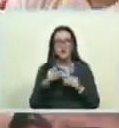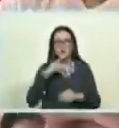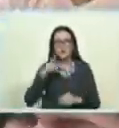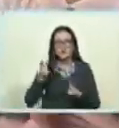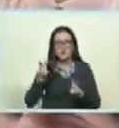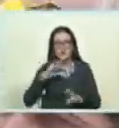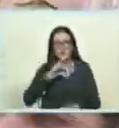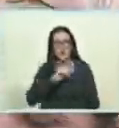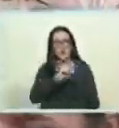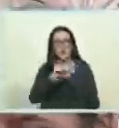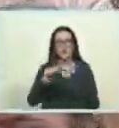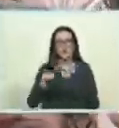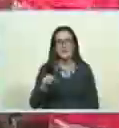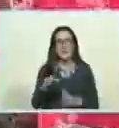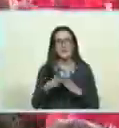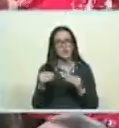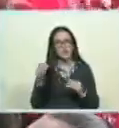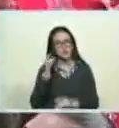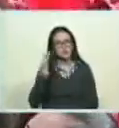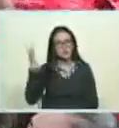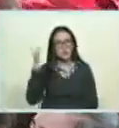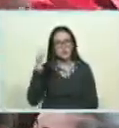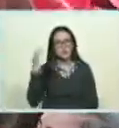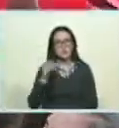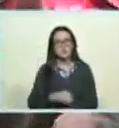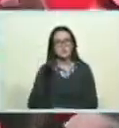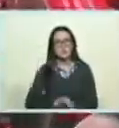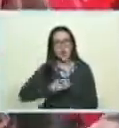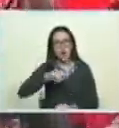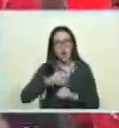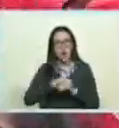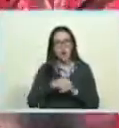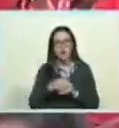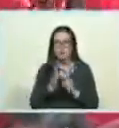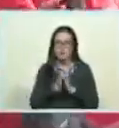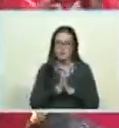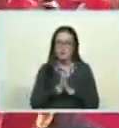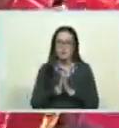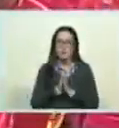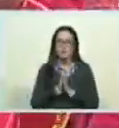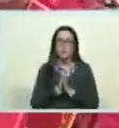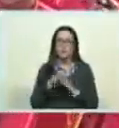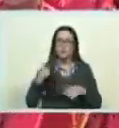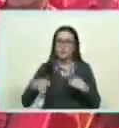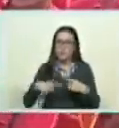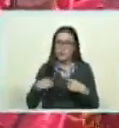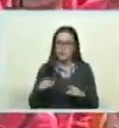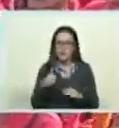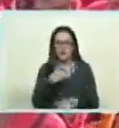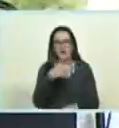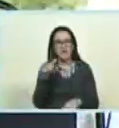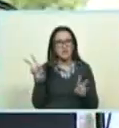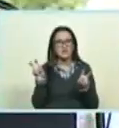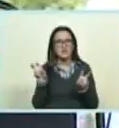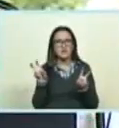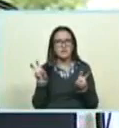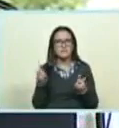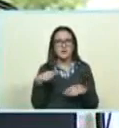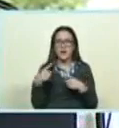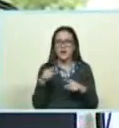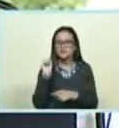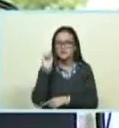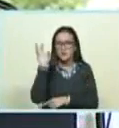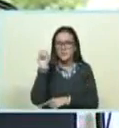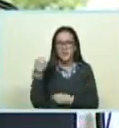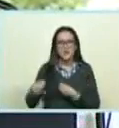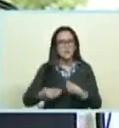hablan, todo lo que sueñan. Jorge, todos los días, cada tema que discuten, cada